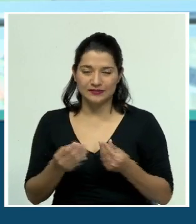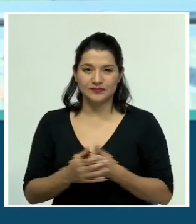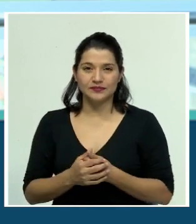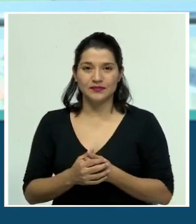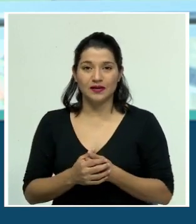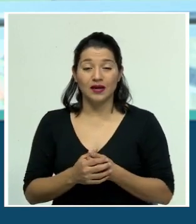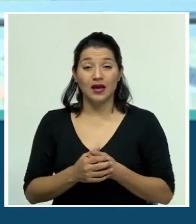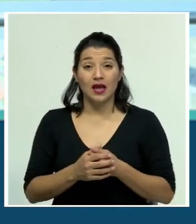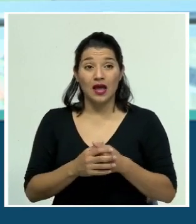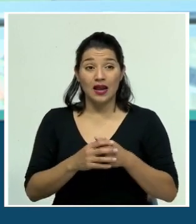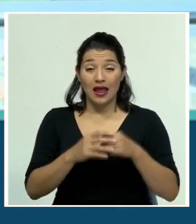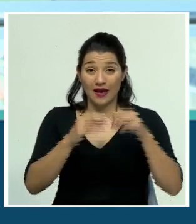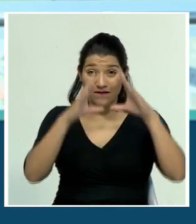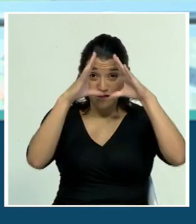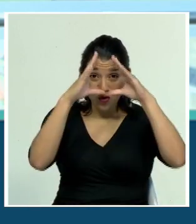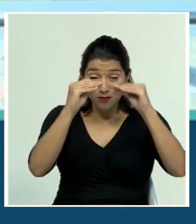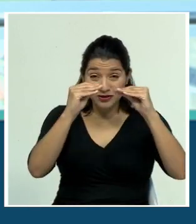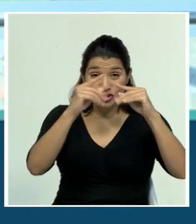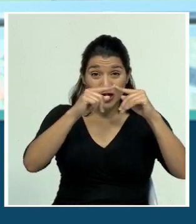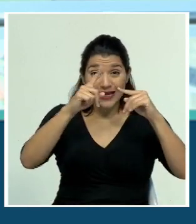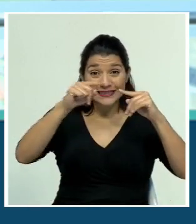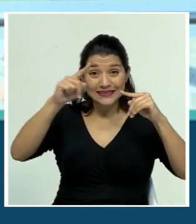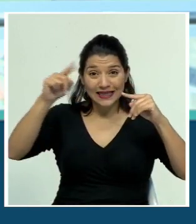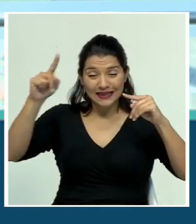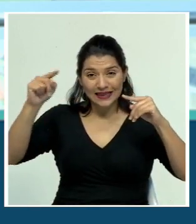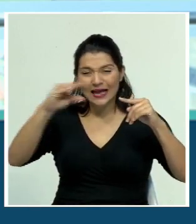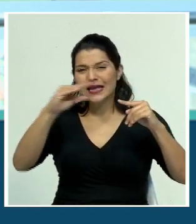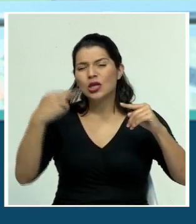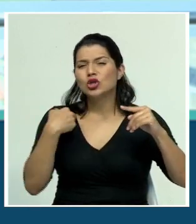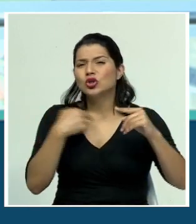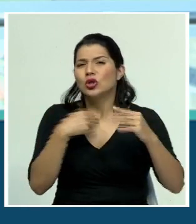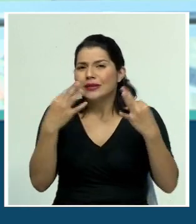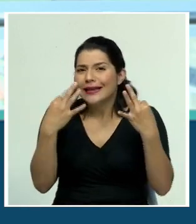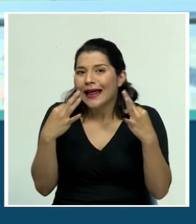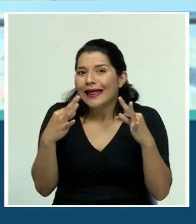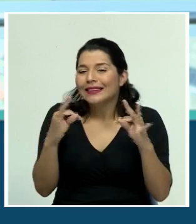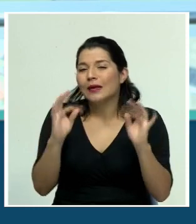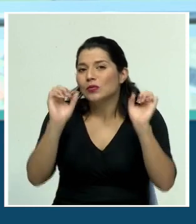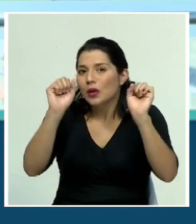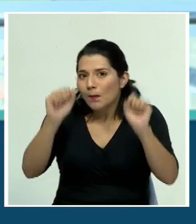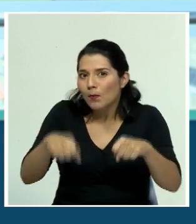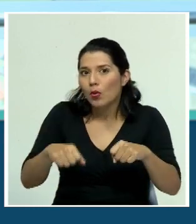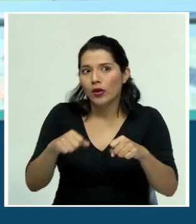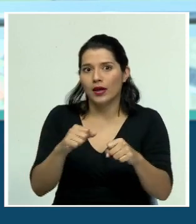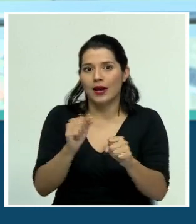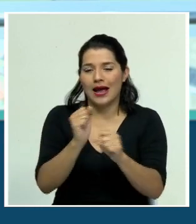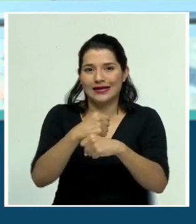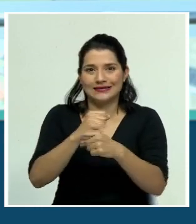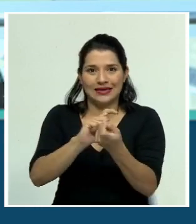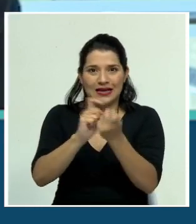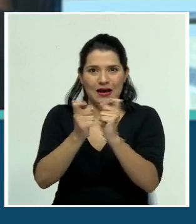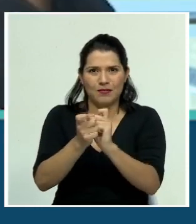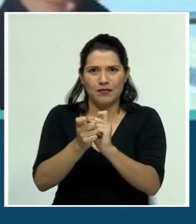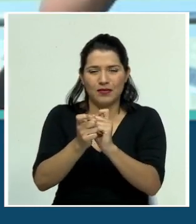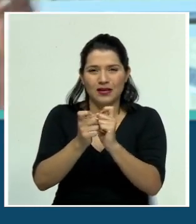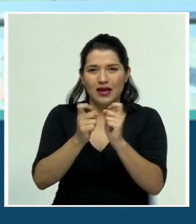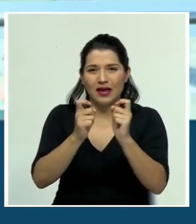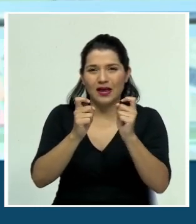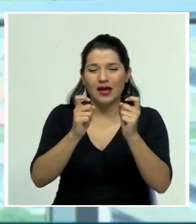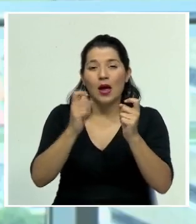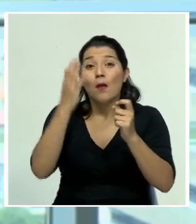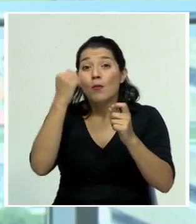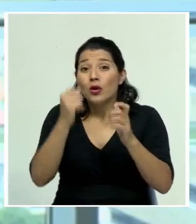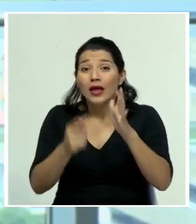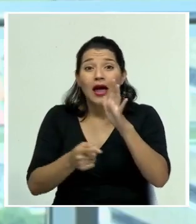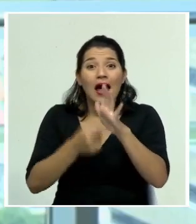los informes estadísticos y tratamos de crear movimientos, ¿verdad? Porque muchas veces hay lugares donde suben, hay otros